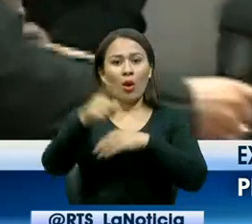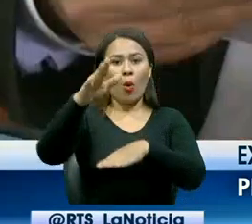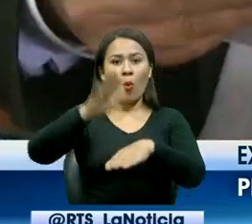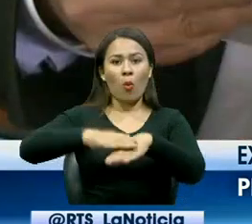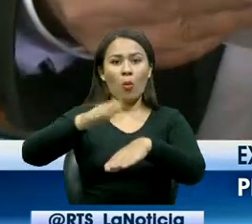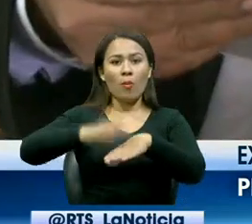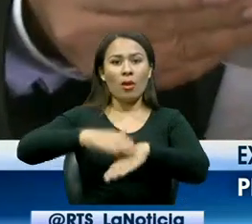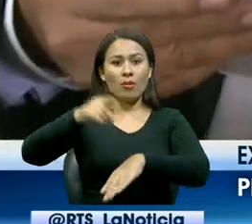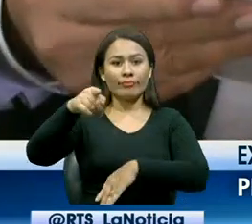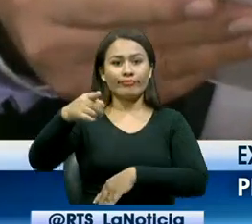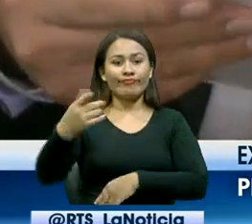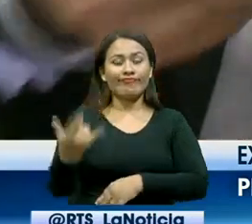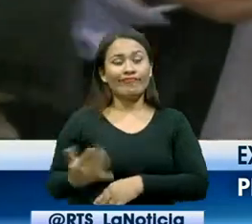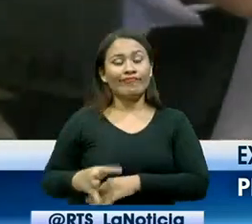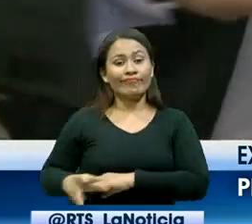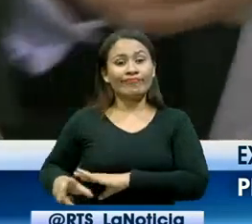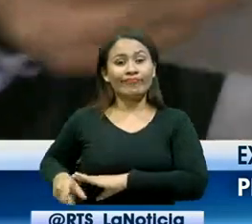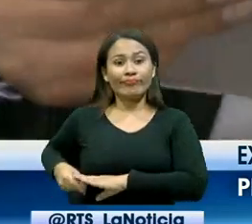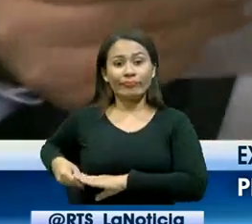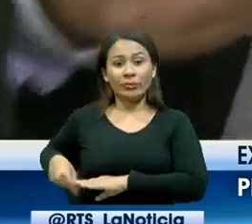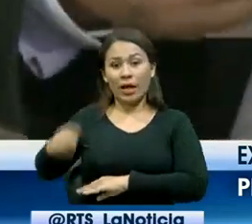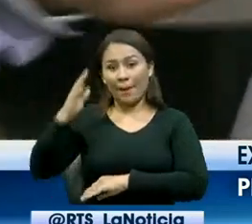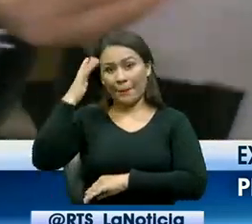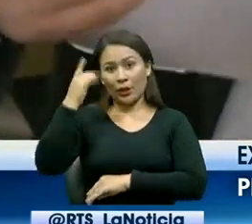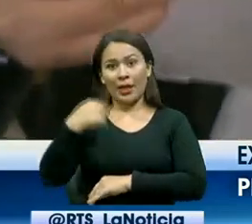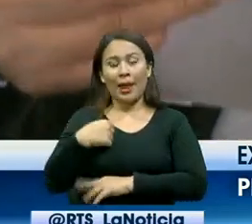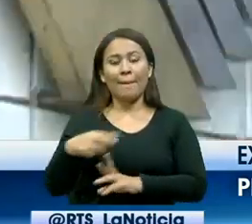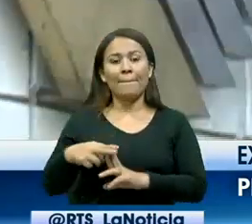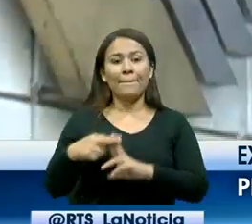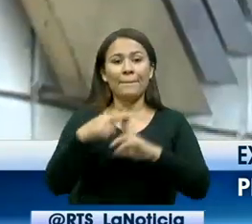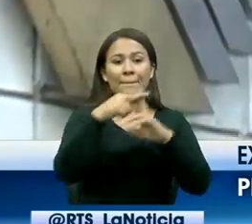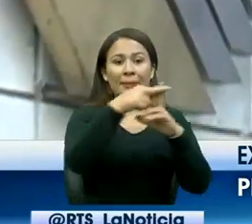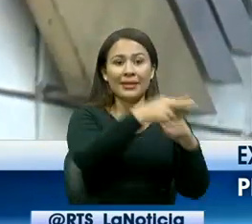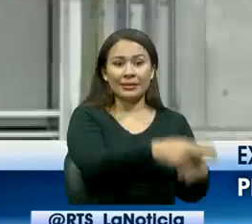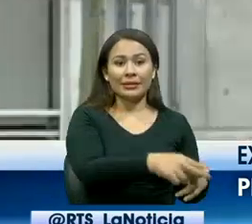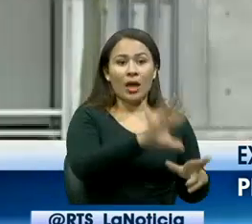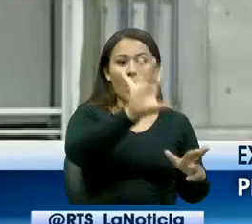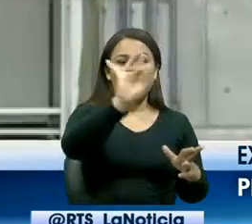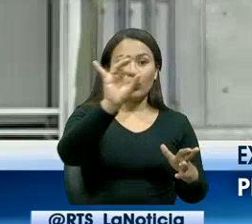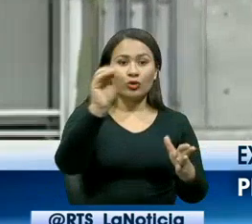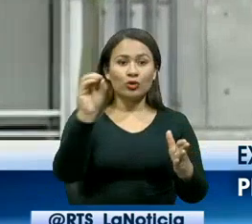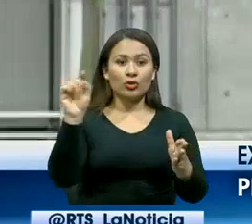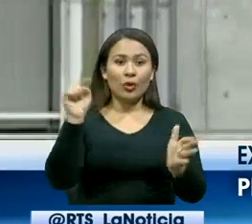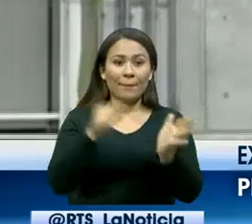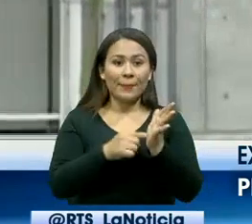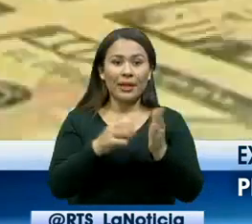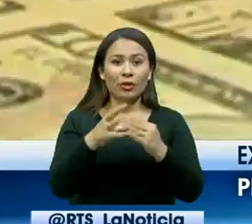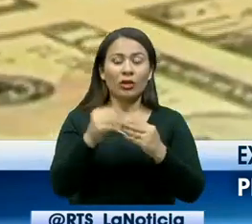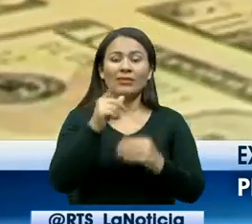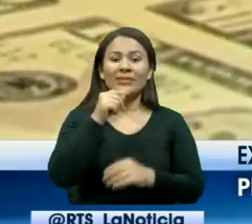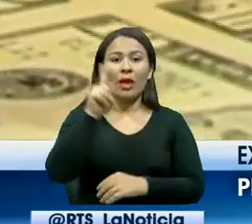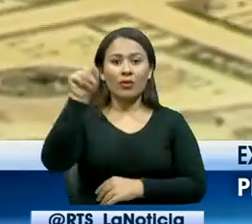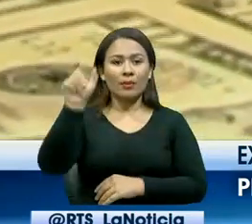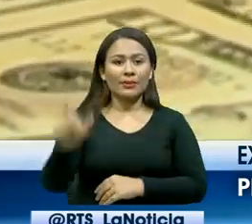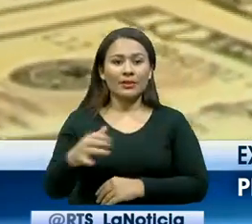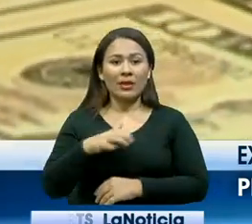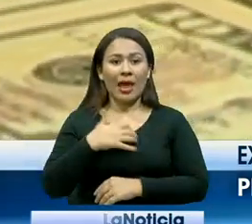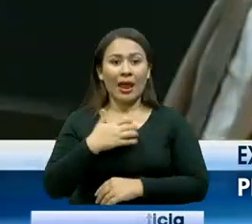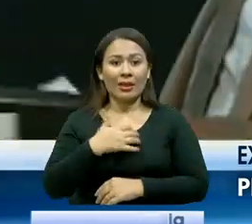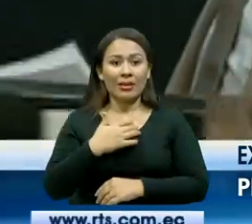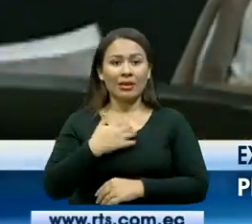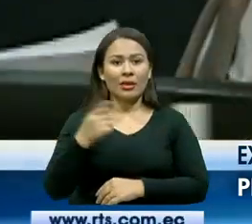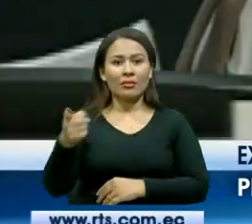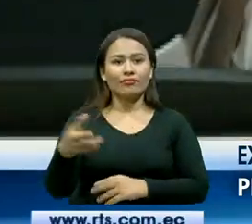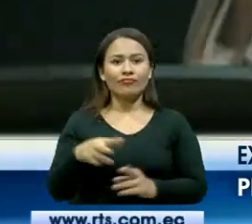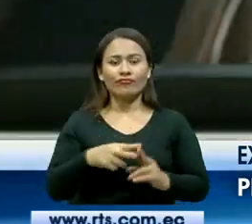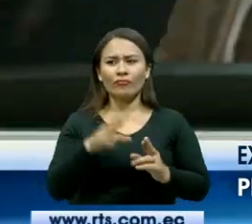ecuatoriana de peculado por la entrega de un préstamo irregular de $800,000 al empresario argentino Gastón Dussac. En